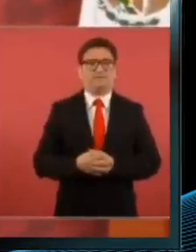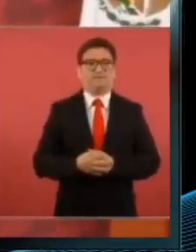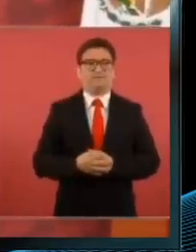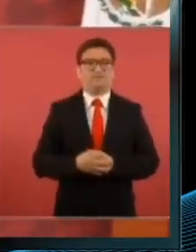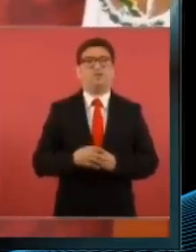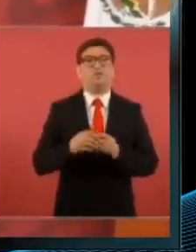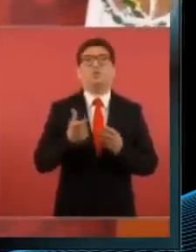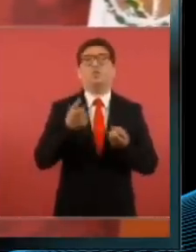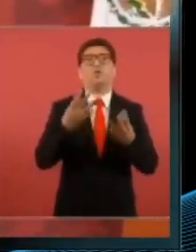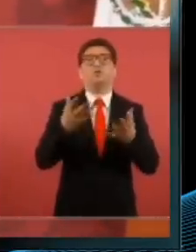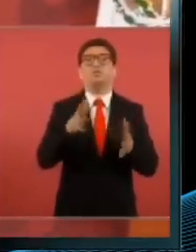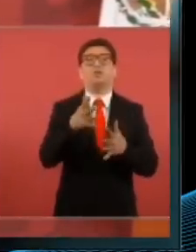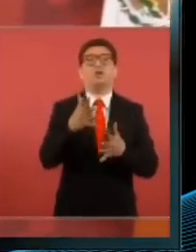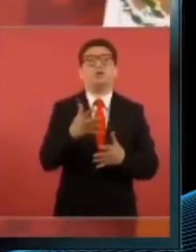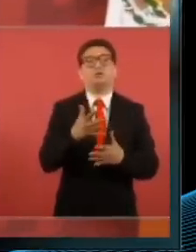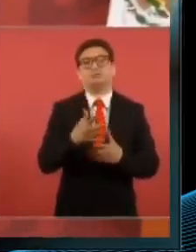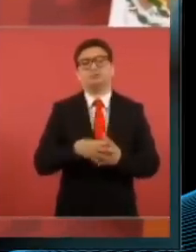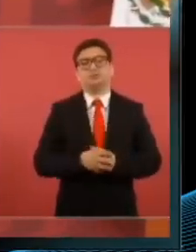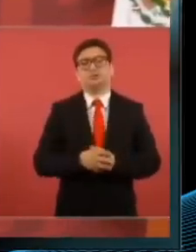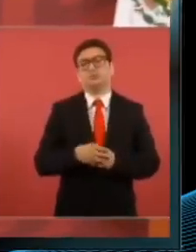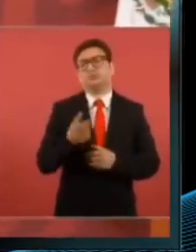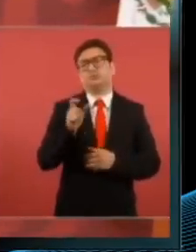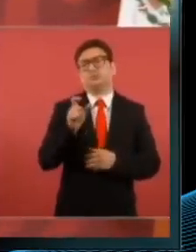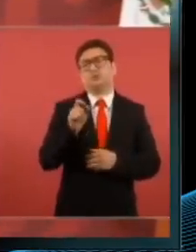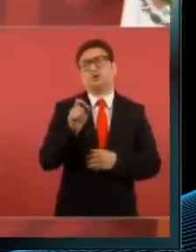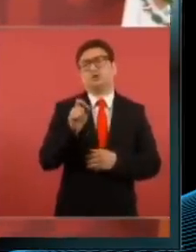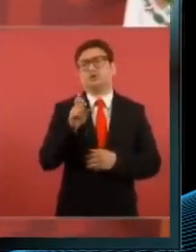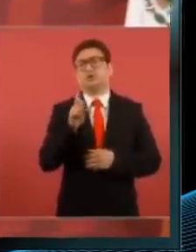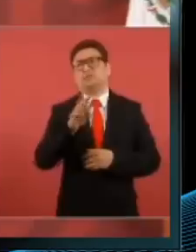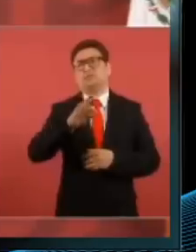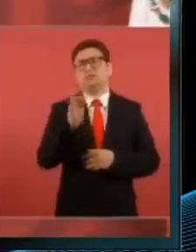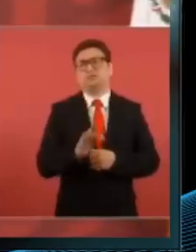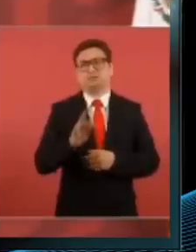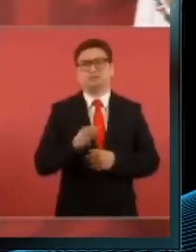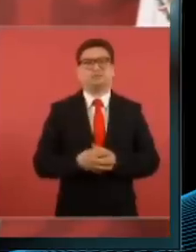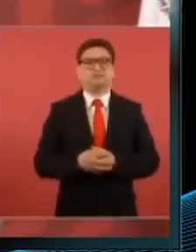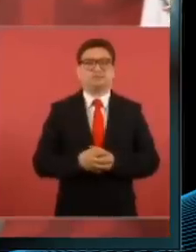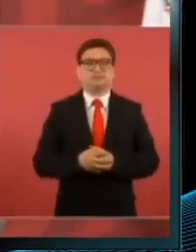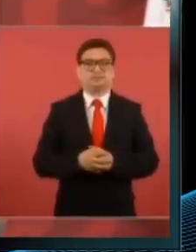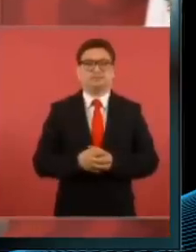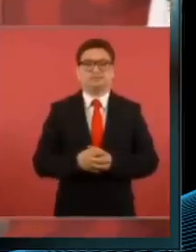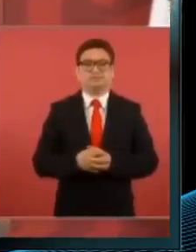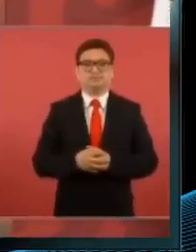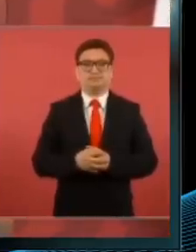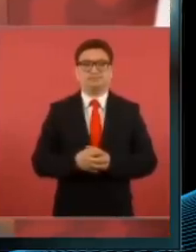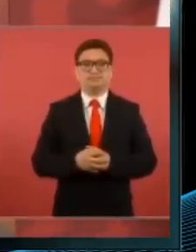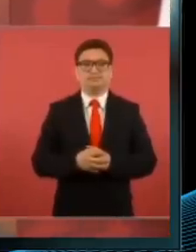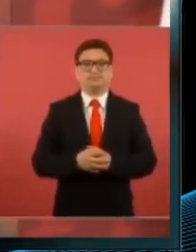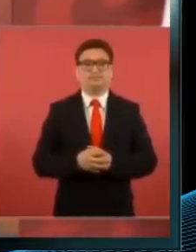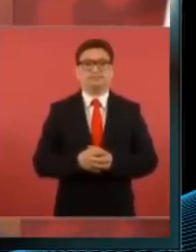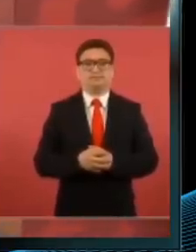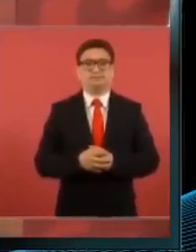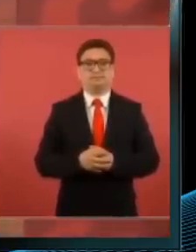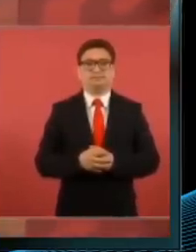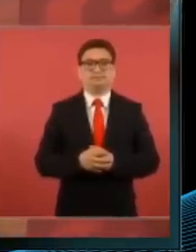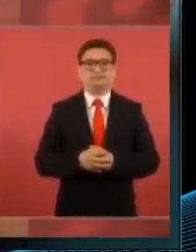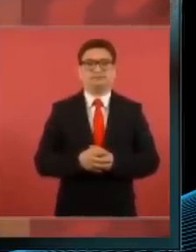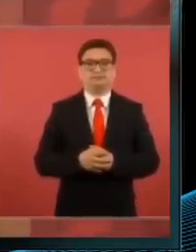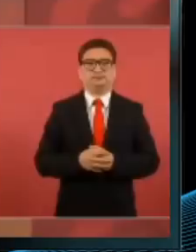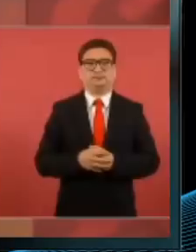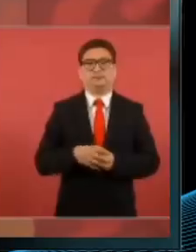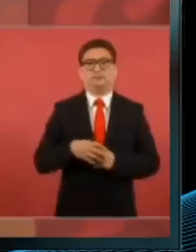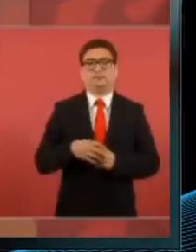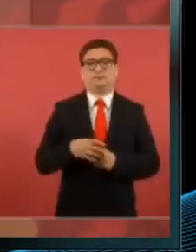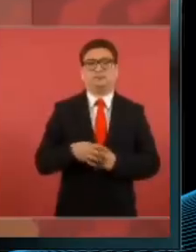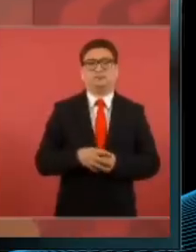Pues como un 20, 30%. O sea, va menos a salir de